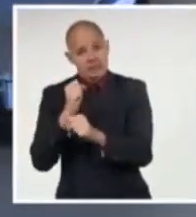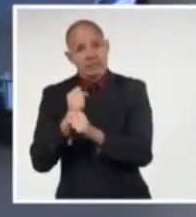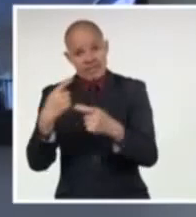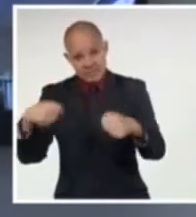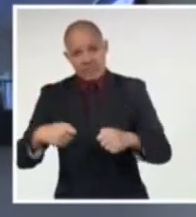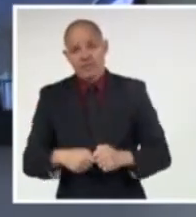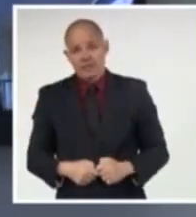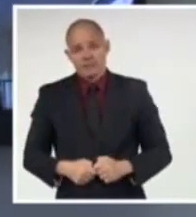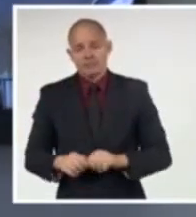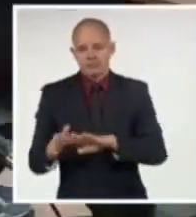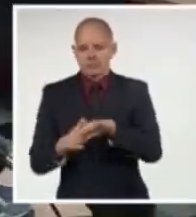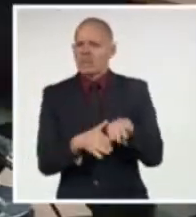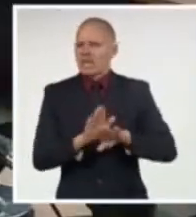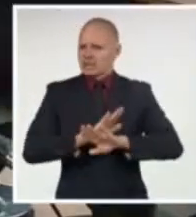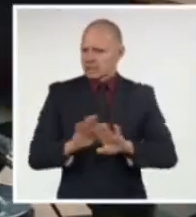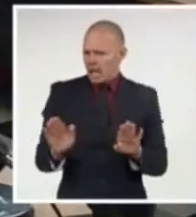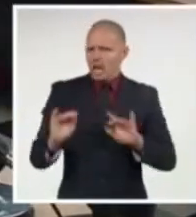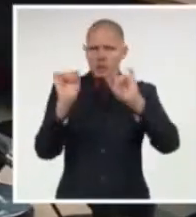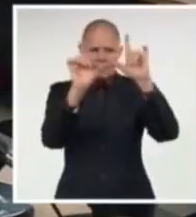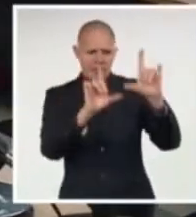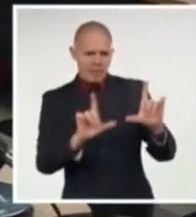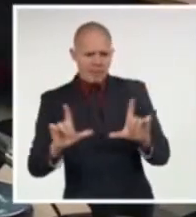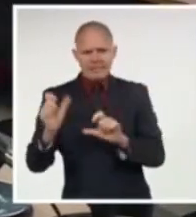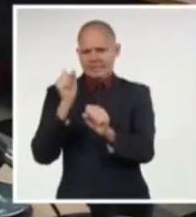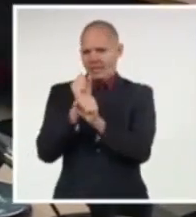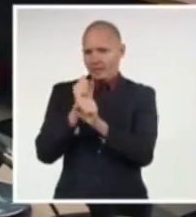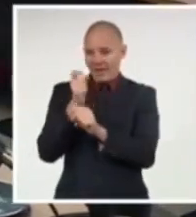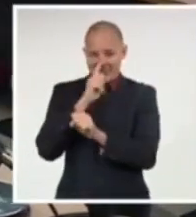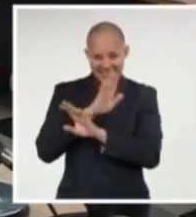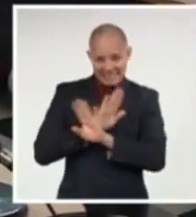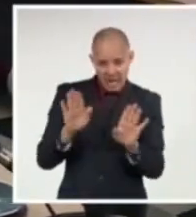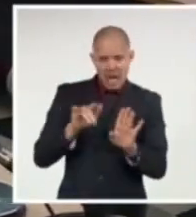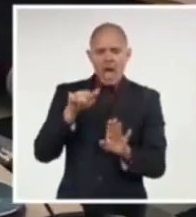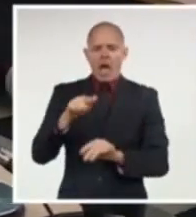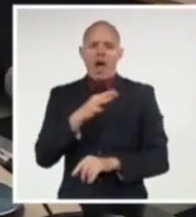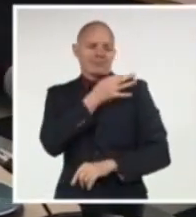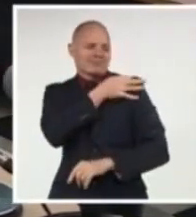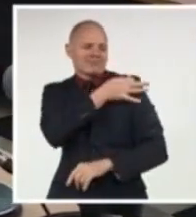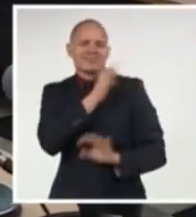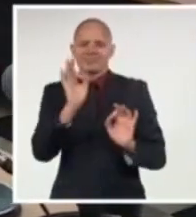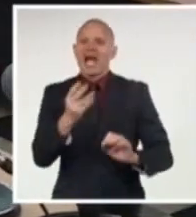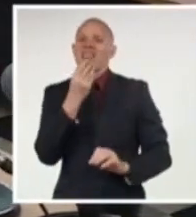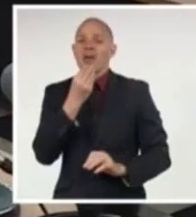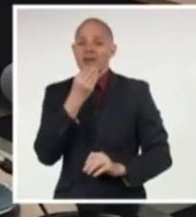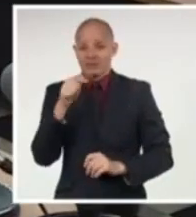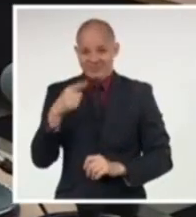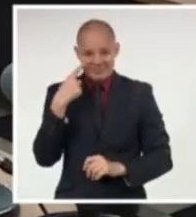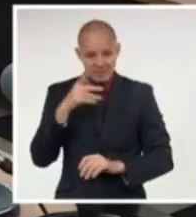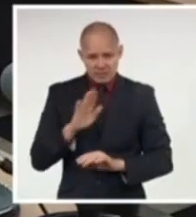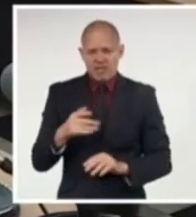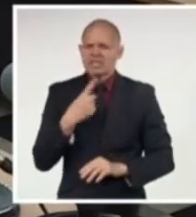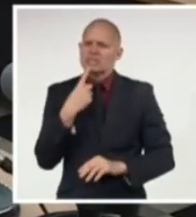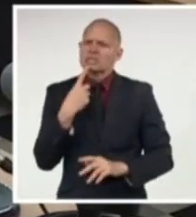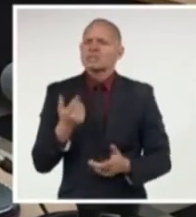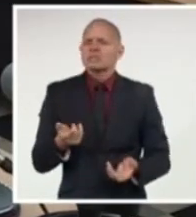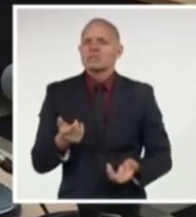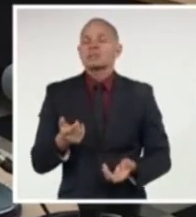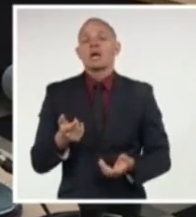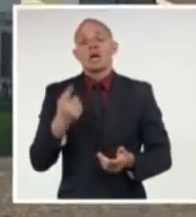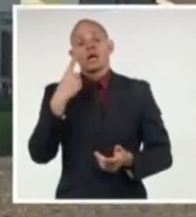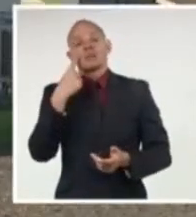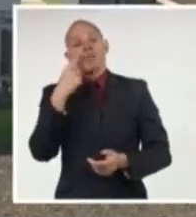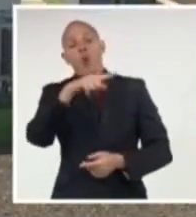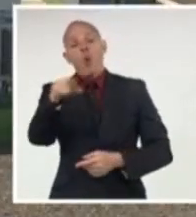esta reunión de trabajo, el comandante de la Revolución, Ramiro Valdés Menéndez, convocó a quienes